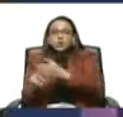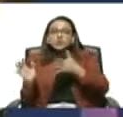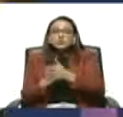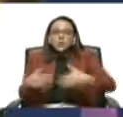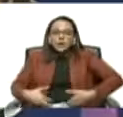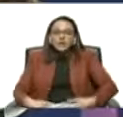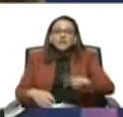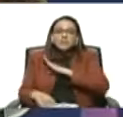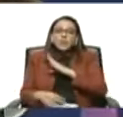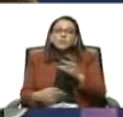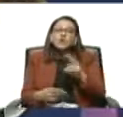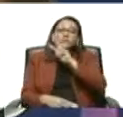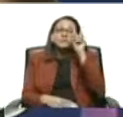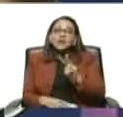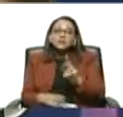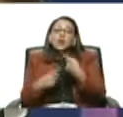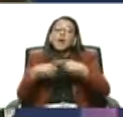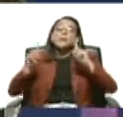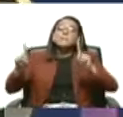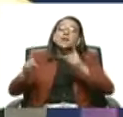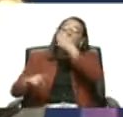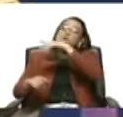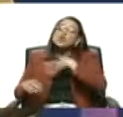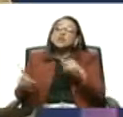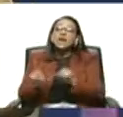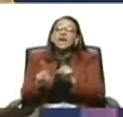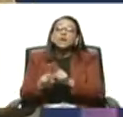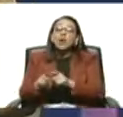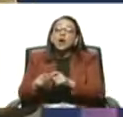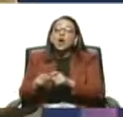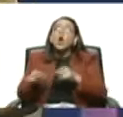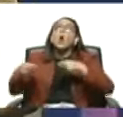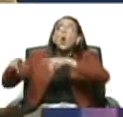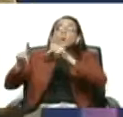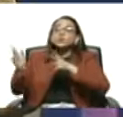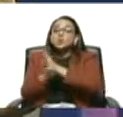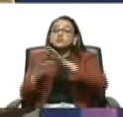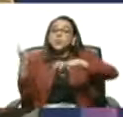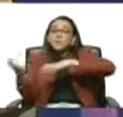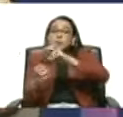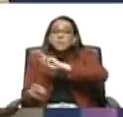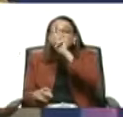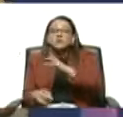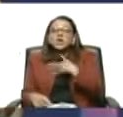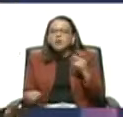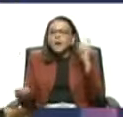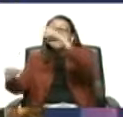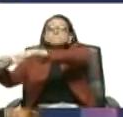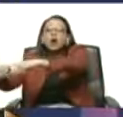el comodín de la intervención contra Venezuela. En